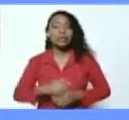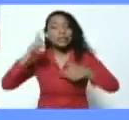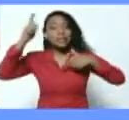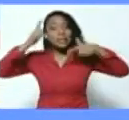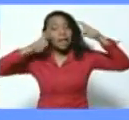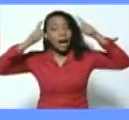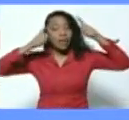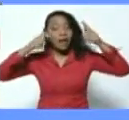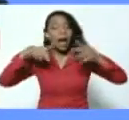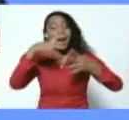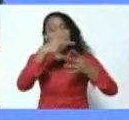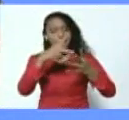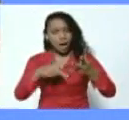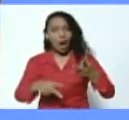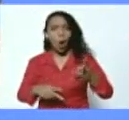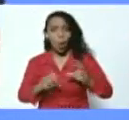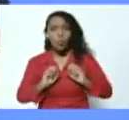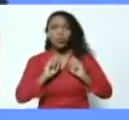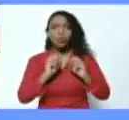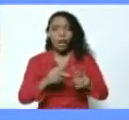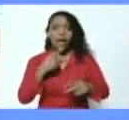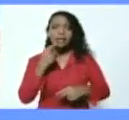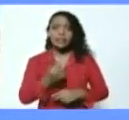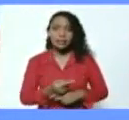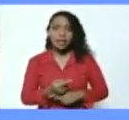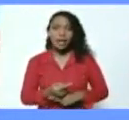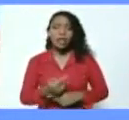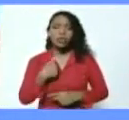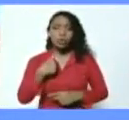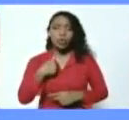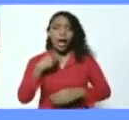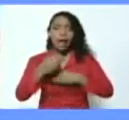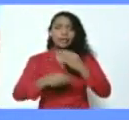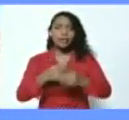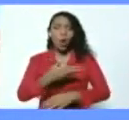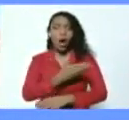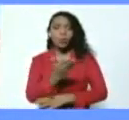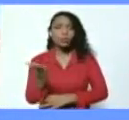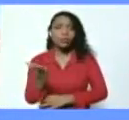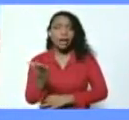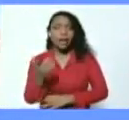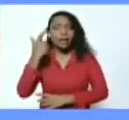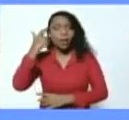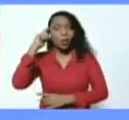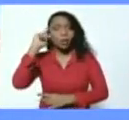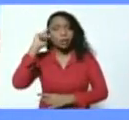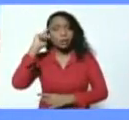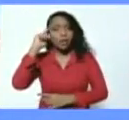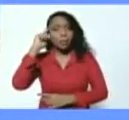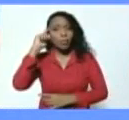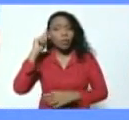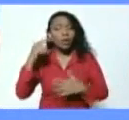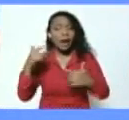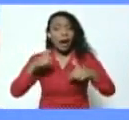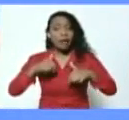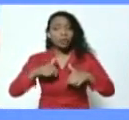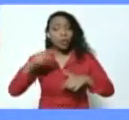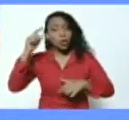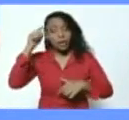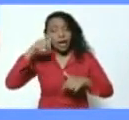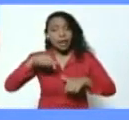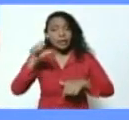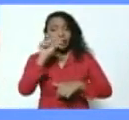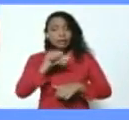Chávez en varias oportunidades decía, yo estaba oyéndolos a ustedes y recordé que en estos días, en estas